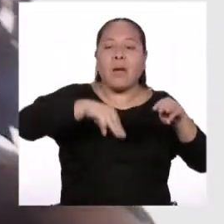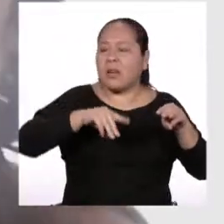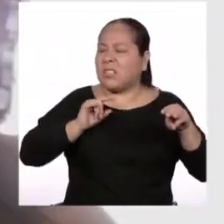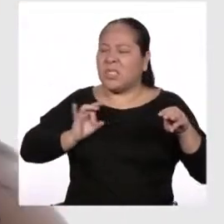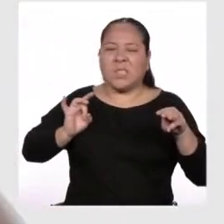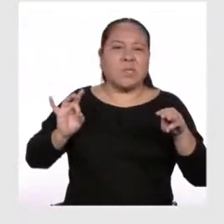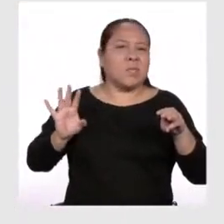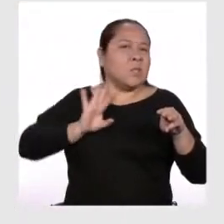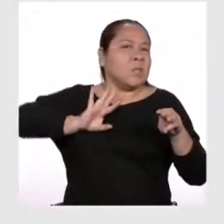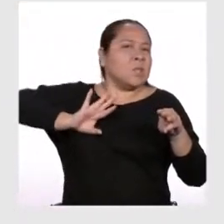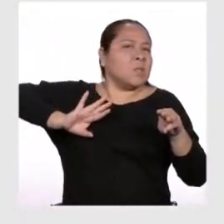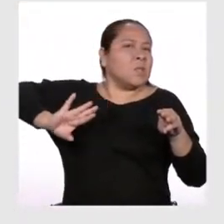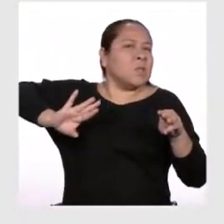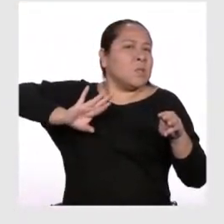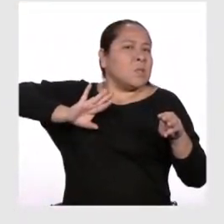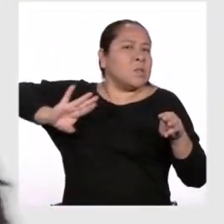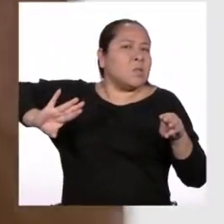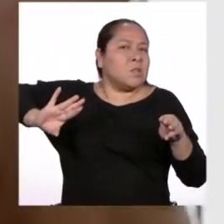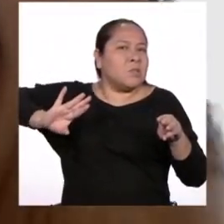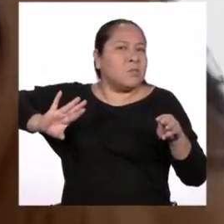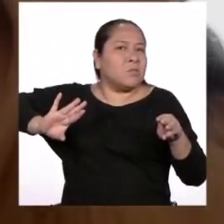éste llegó a su patria.